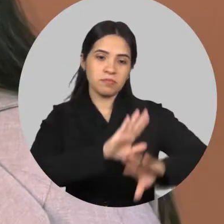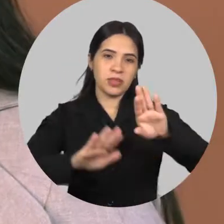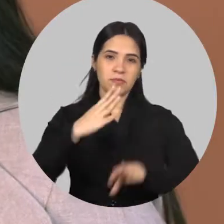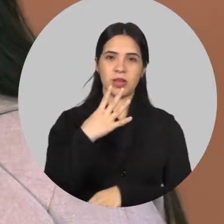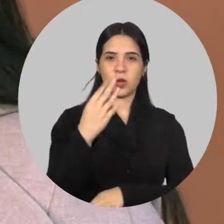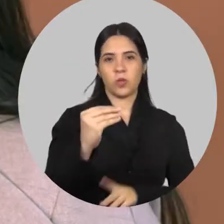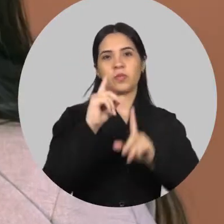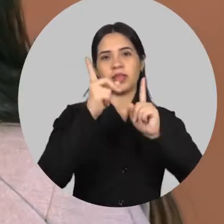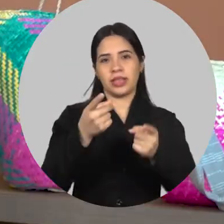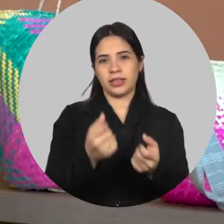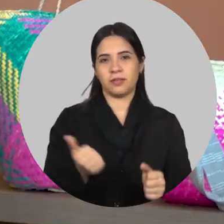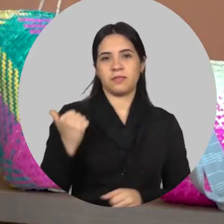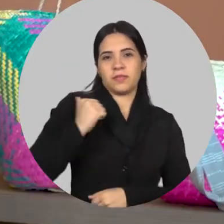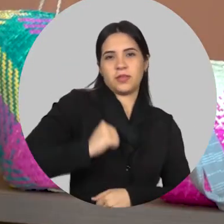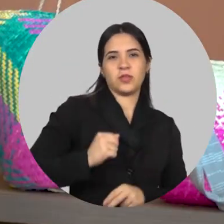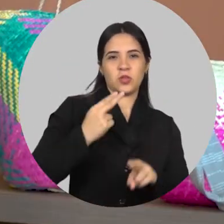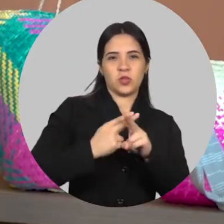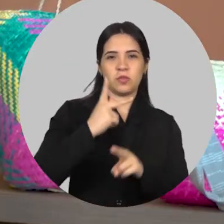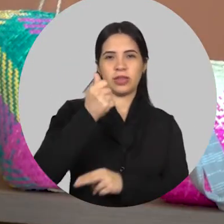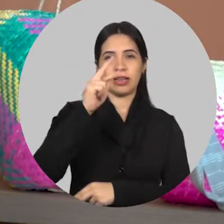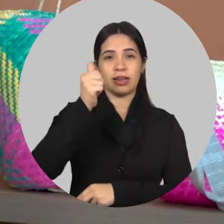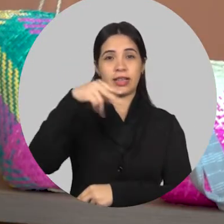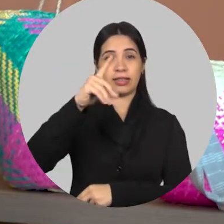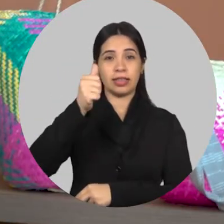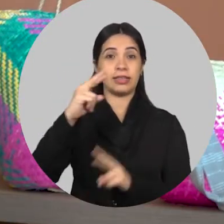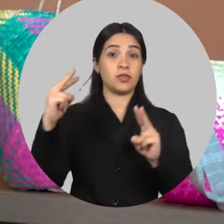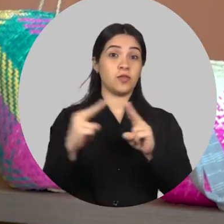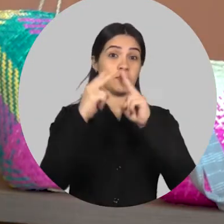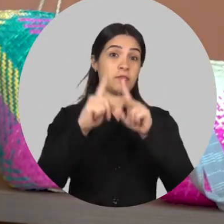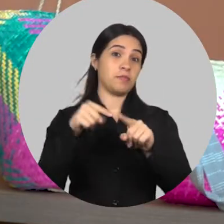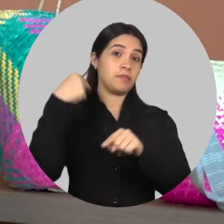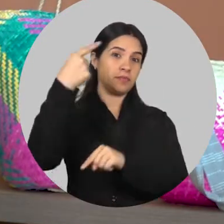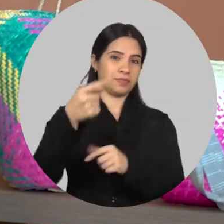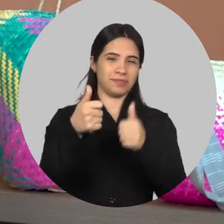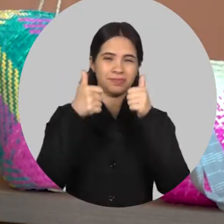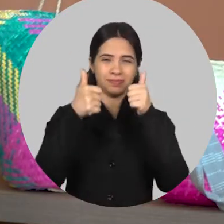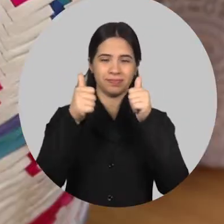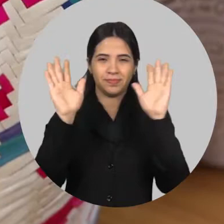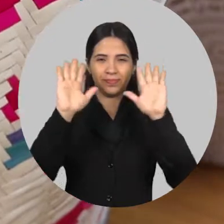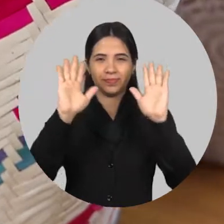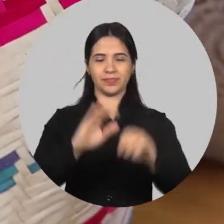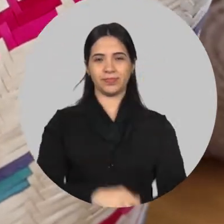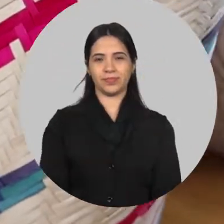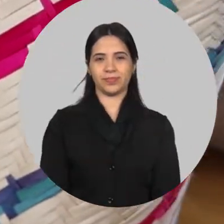realizar nuestro bolso en carandá. Muchas gracias por acompañarnos, nos vemos en la próxima.